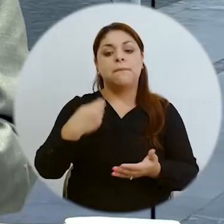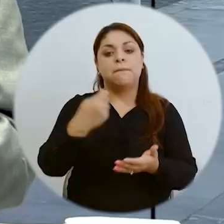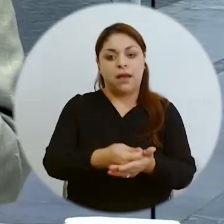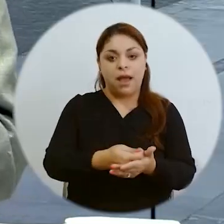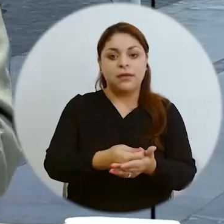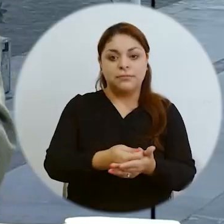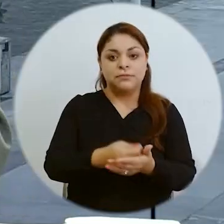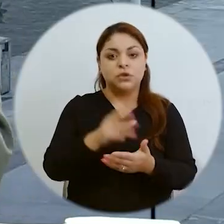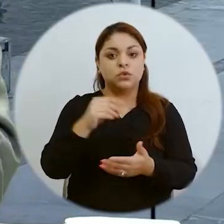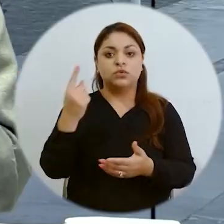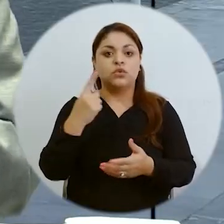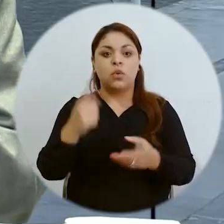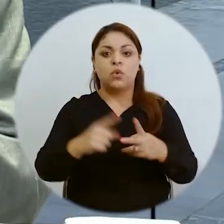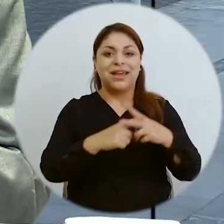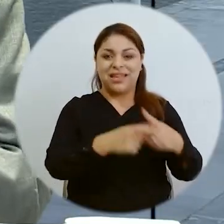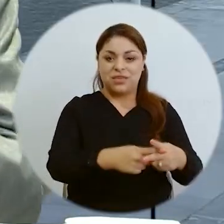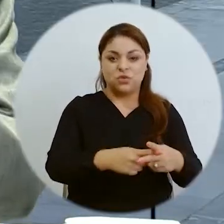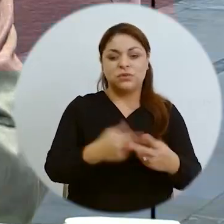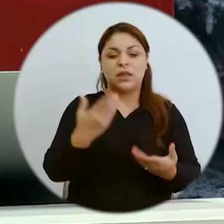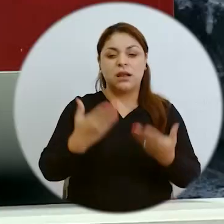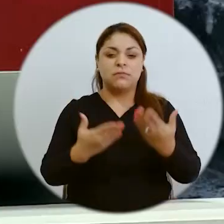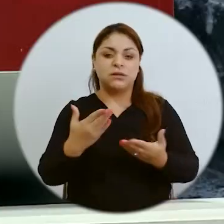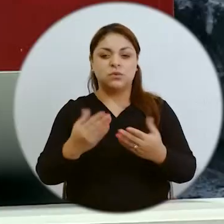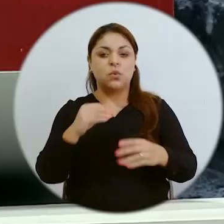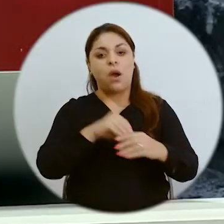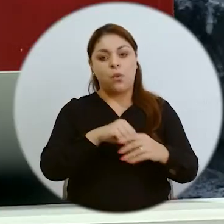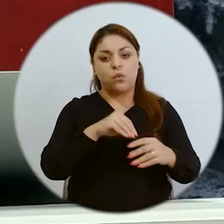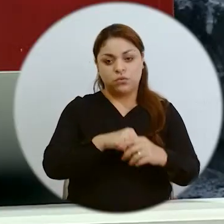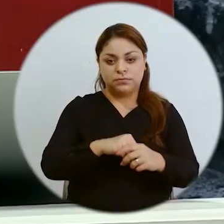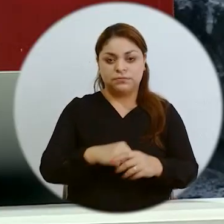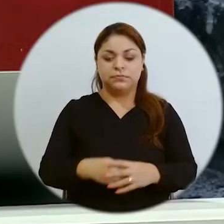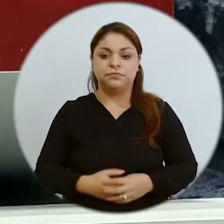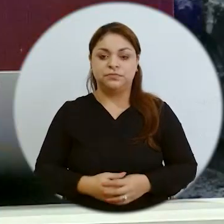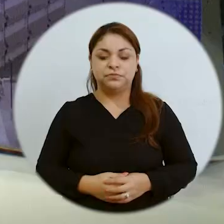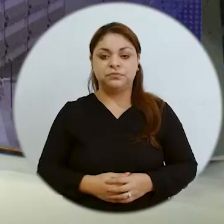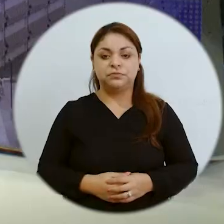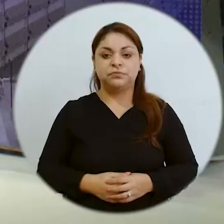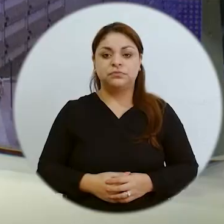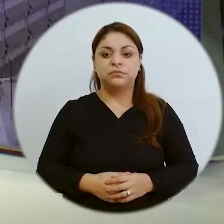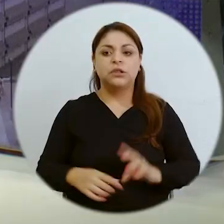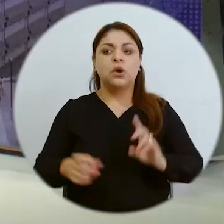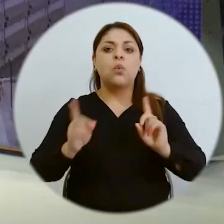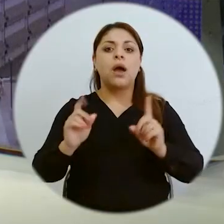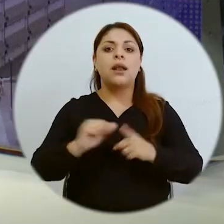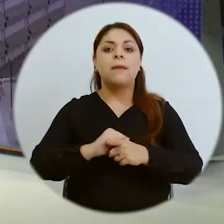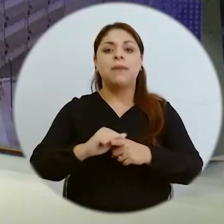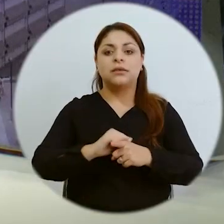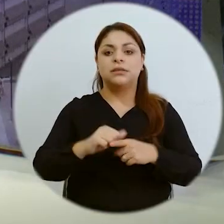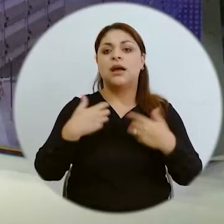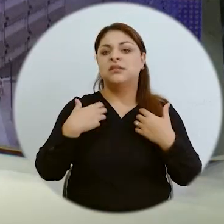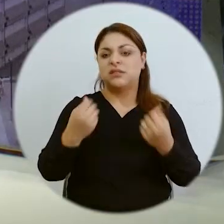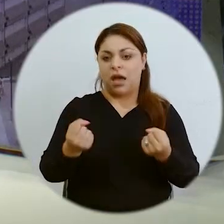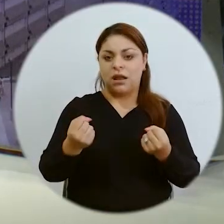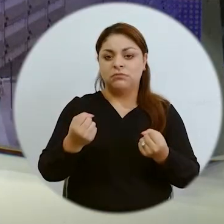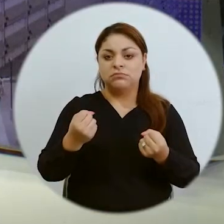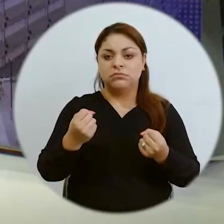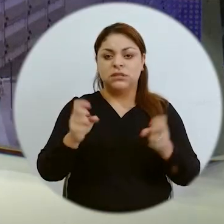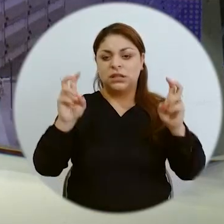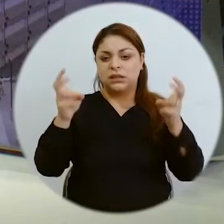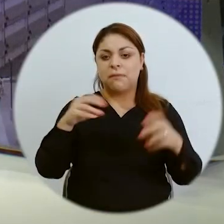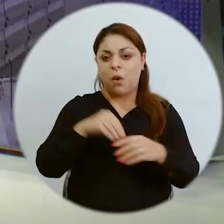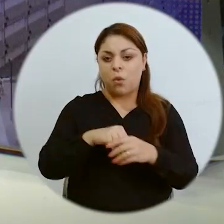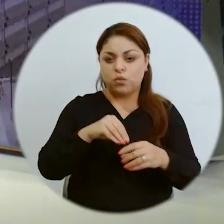una intervención quirúrgica que tenga que hacerme de emergencia, que no que